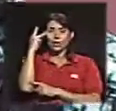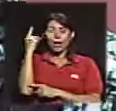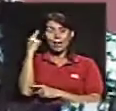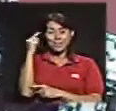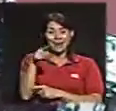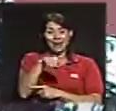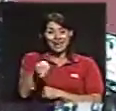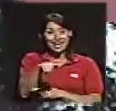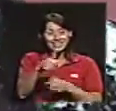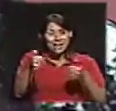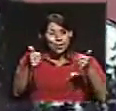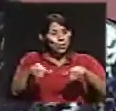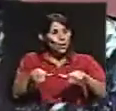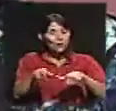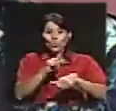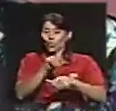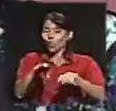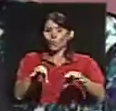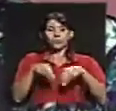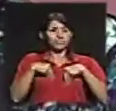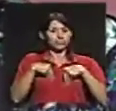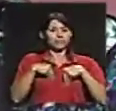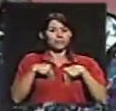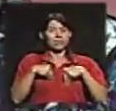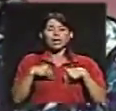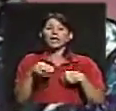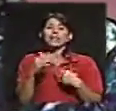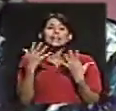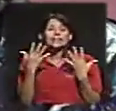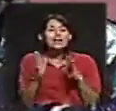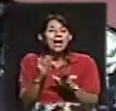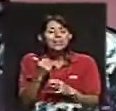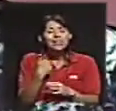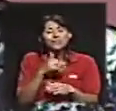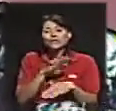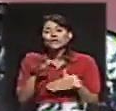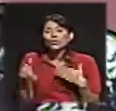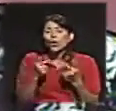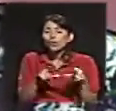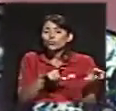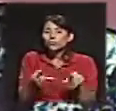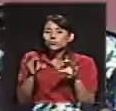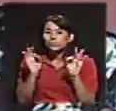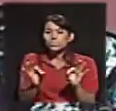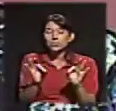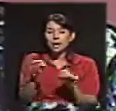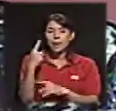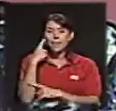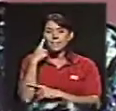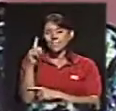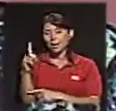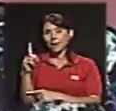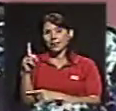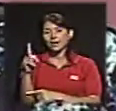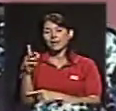acuerdo. Y como le decimos, ya tenemos todo para que únicamente,